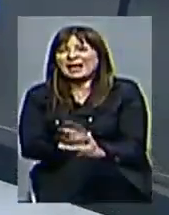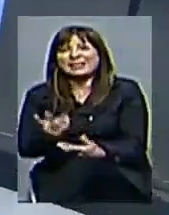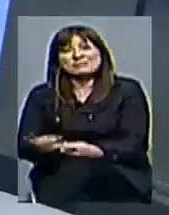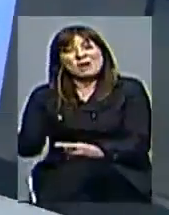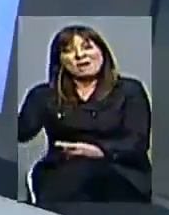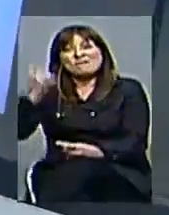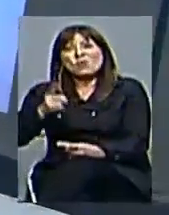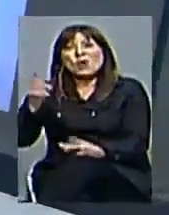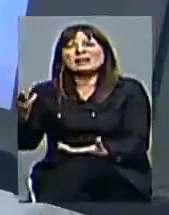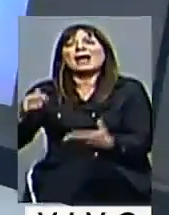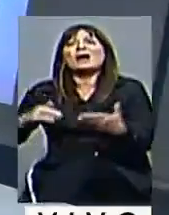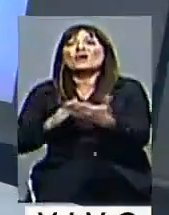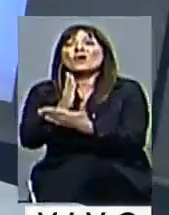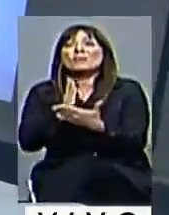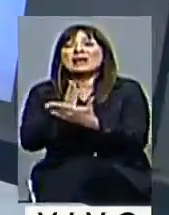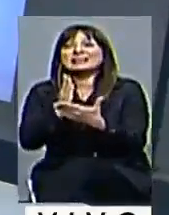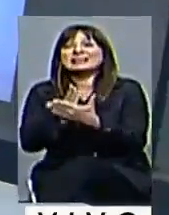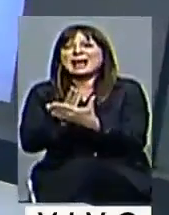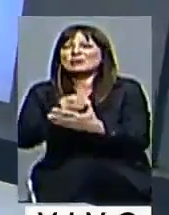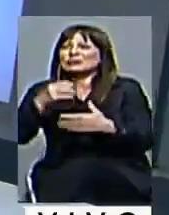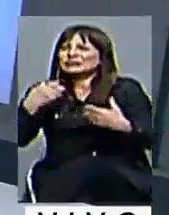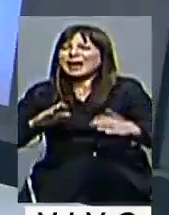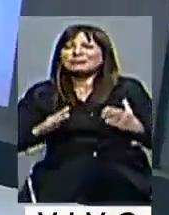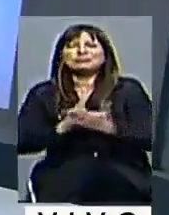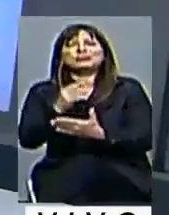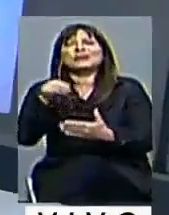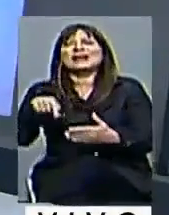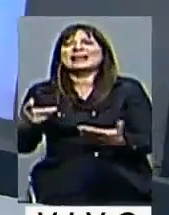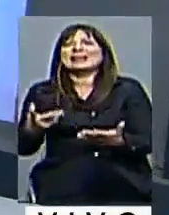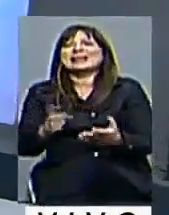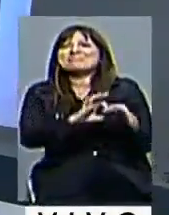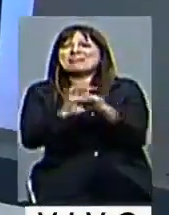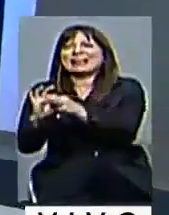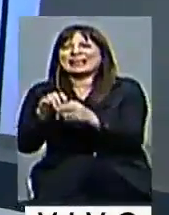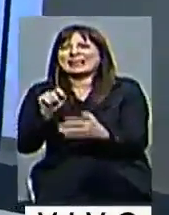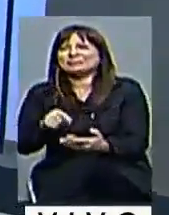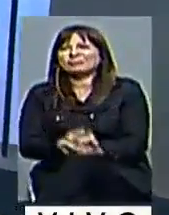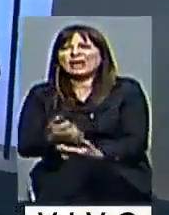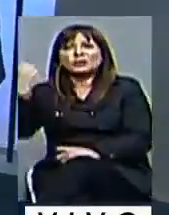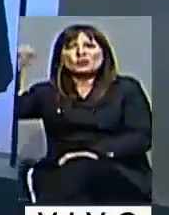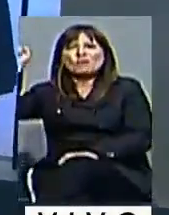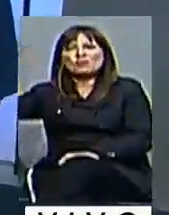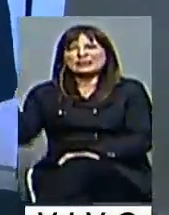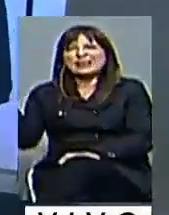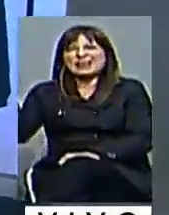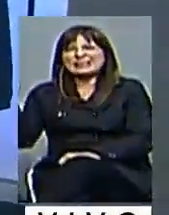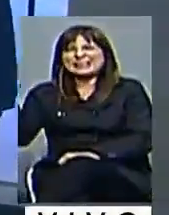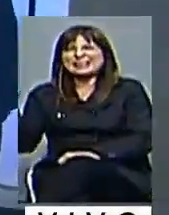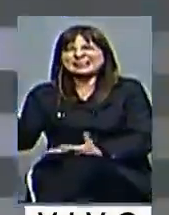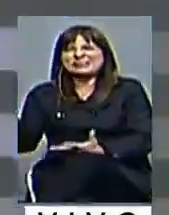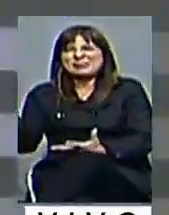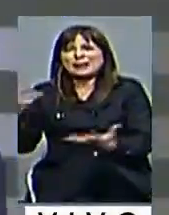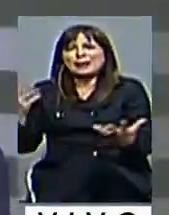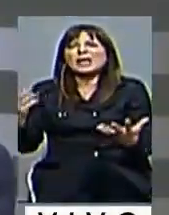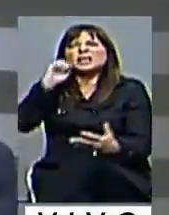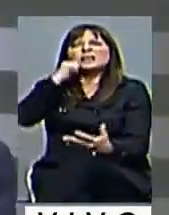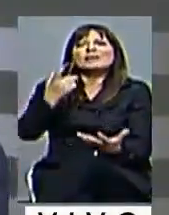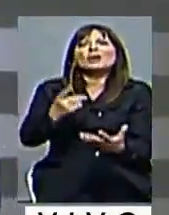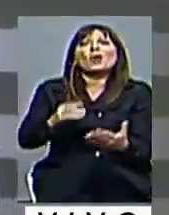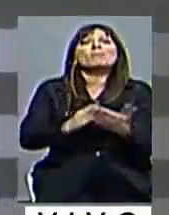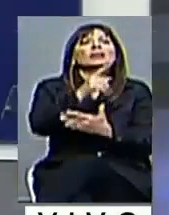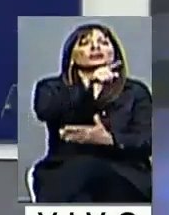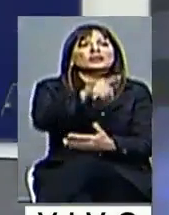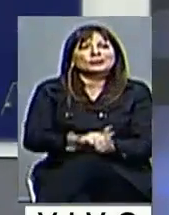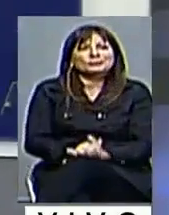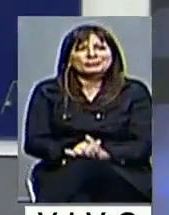Estamos de vuelta, comenzamos de lleno y de frente en materia. El triunfo de Sebastián Piñera, ¿qué hito marca? ¿Qué significó? Parto contigo,